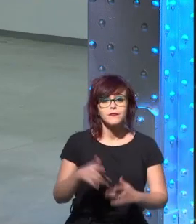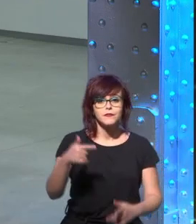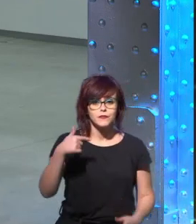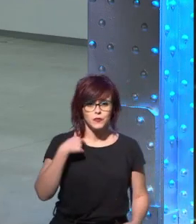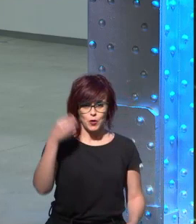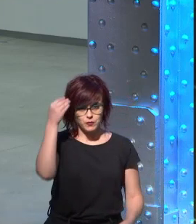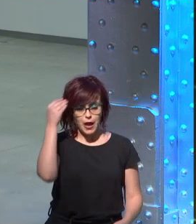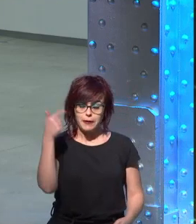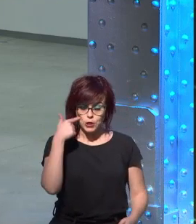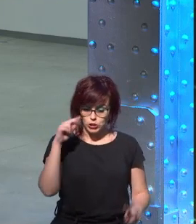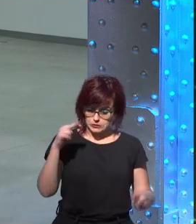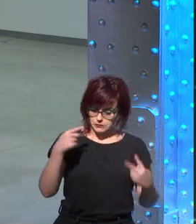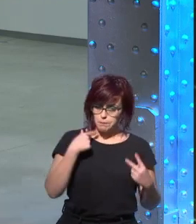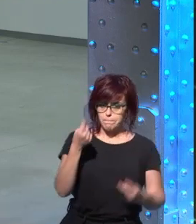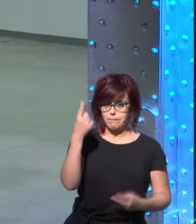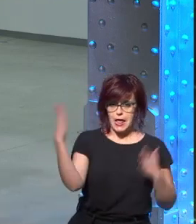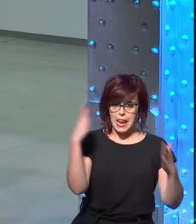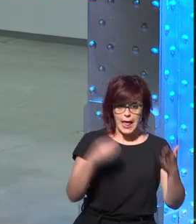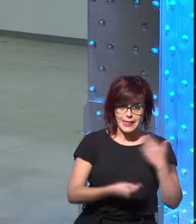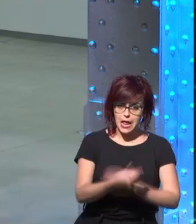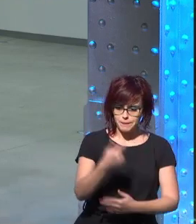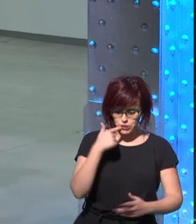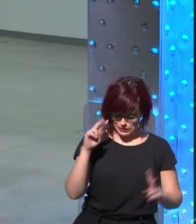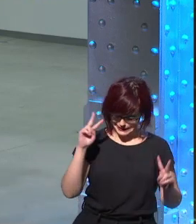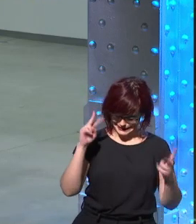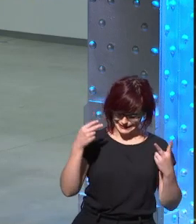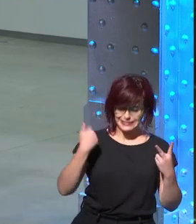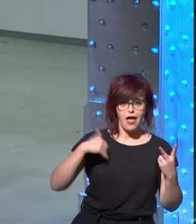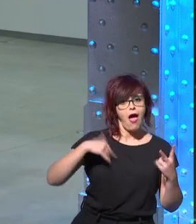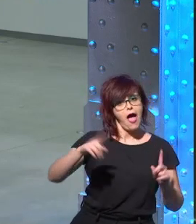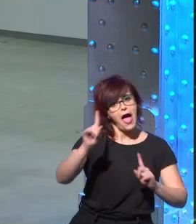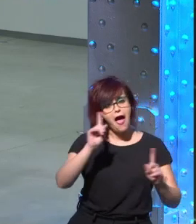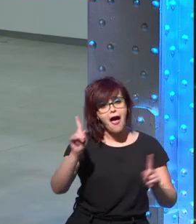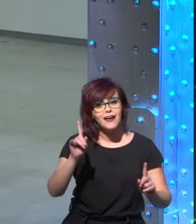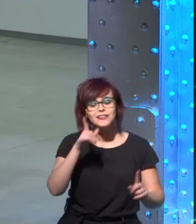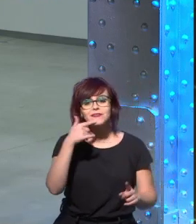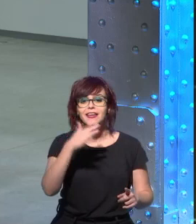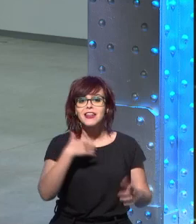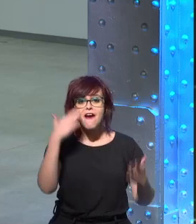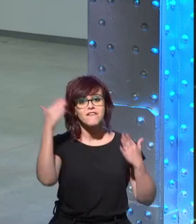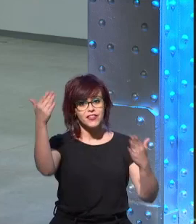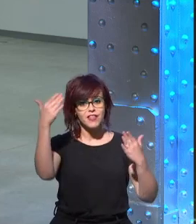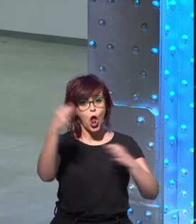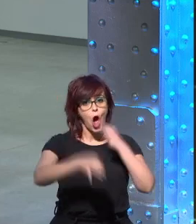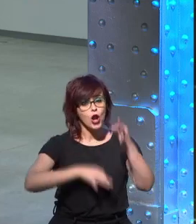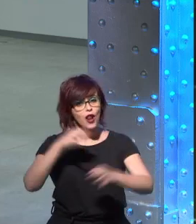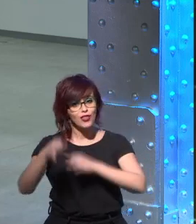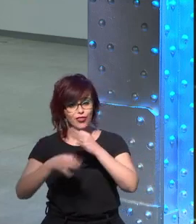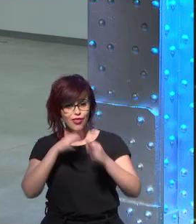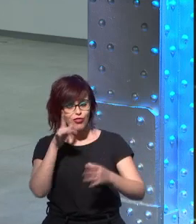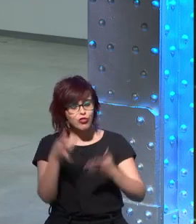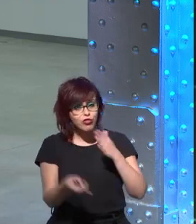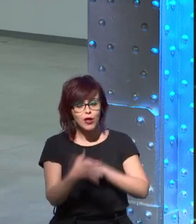Consideraba millennial, pero mira, me voy a ir con el ego subido. Quería felicitar a la organización porque con perfiles